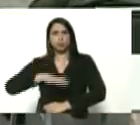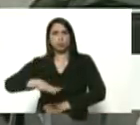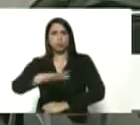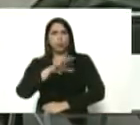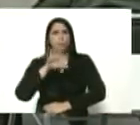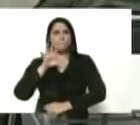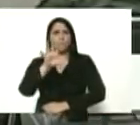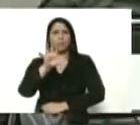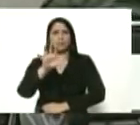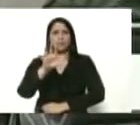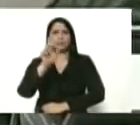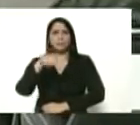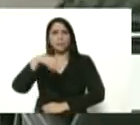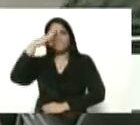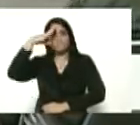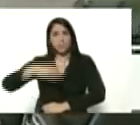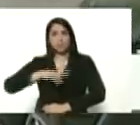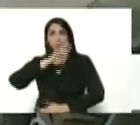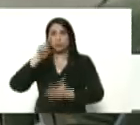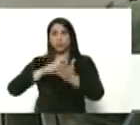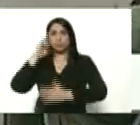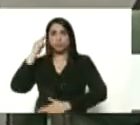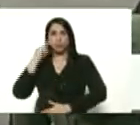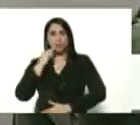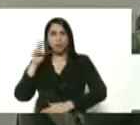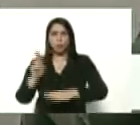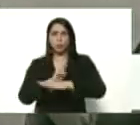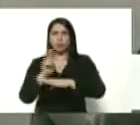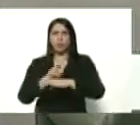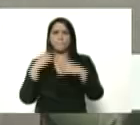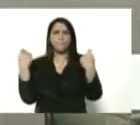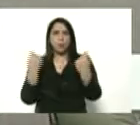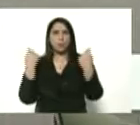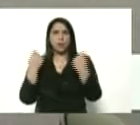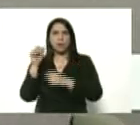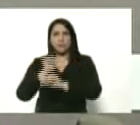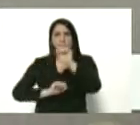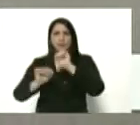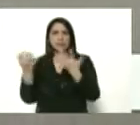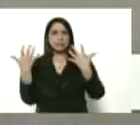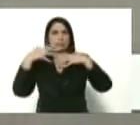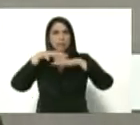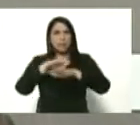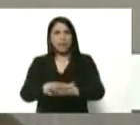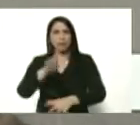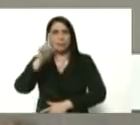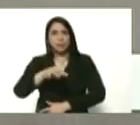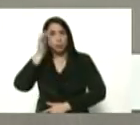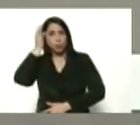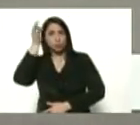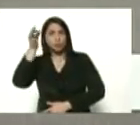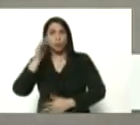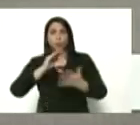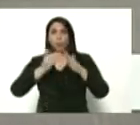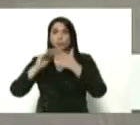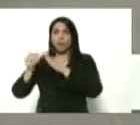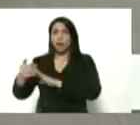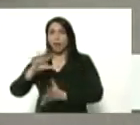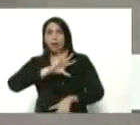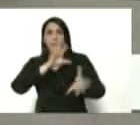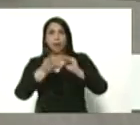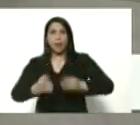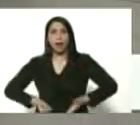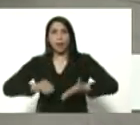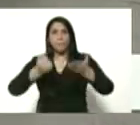la Milicia Nacional Bolivariana en las unidades populares de defensa integral, los consejos comunales, los CLAP,